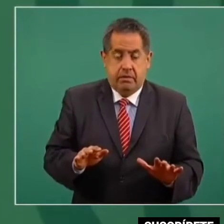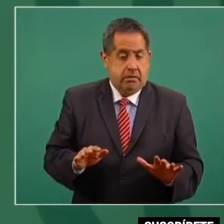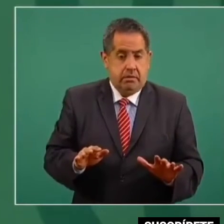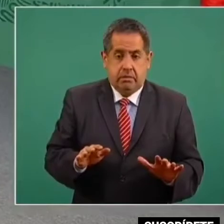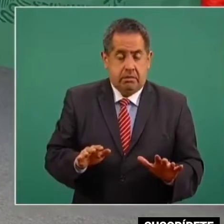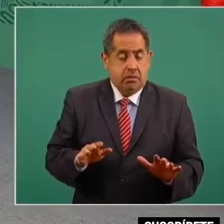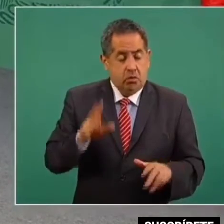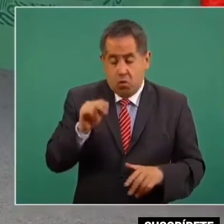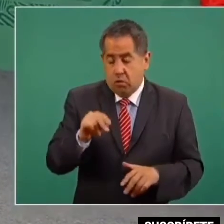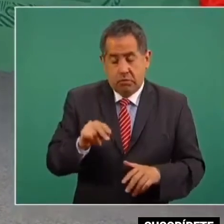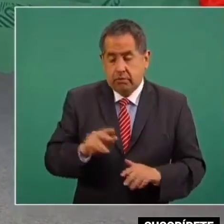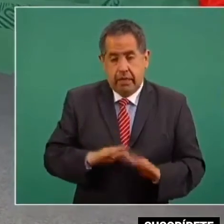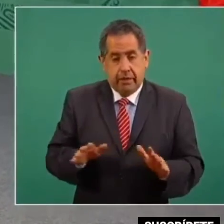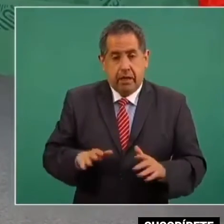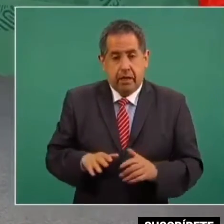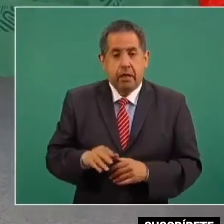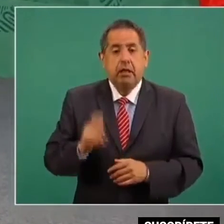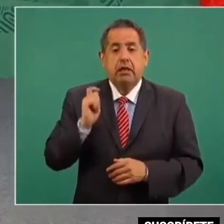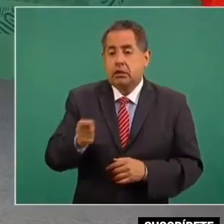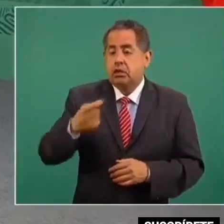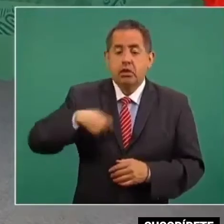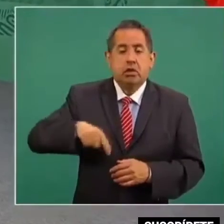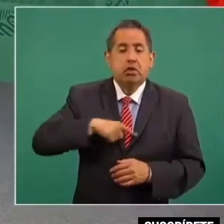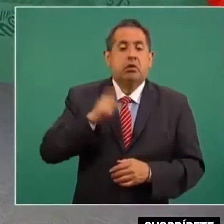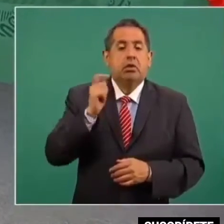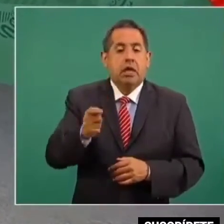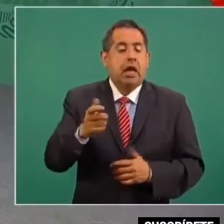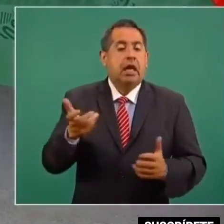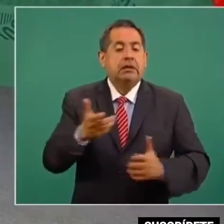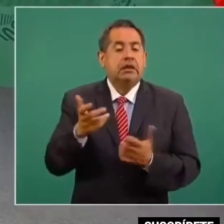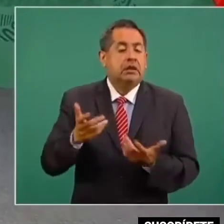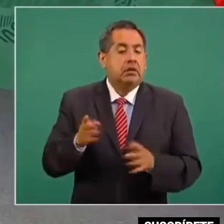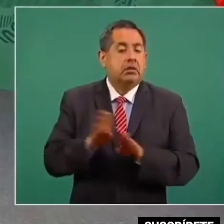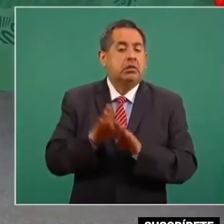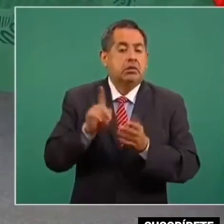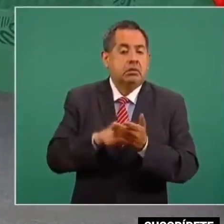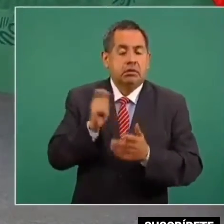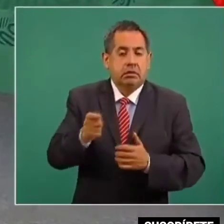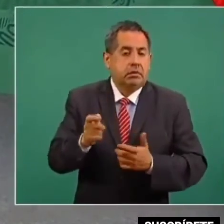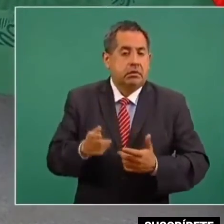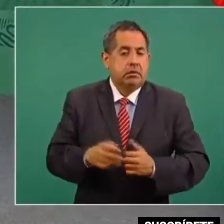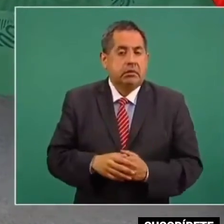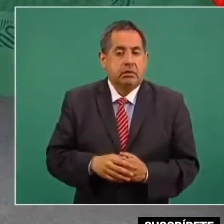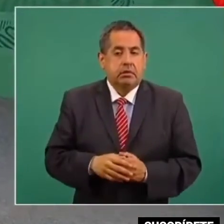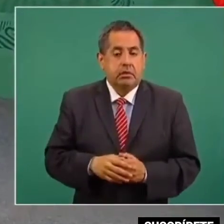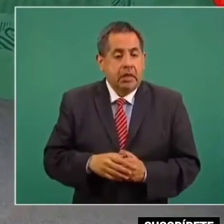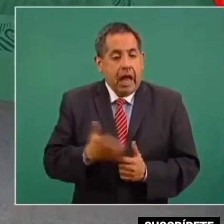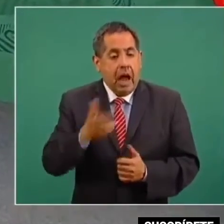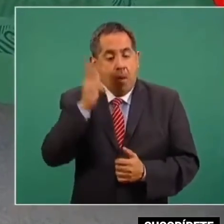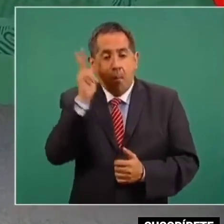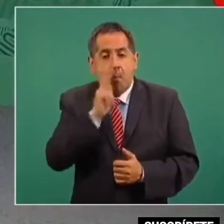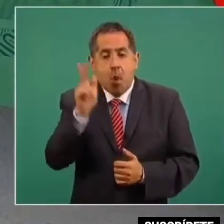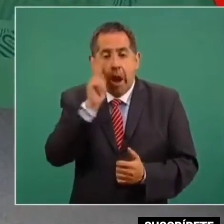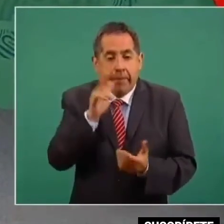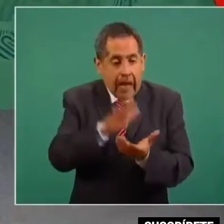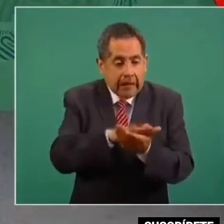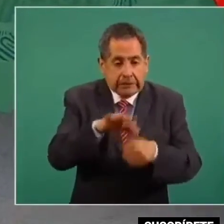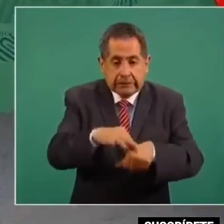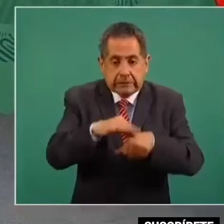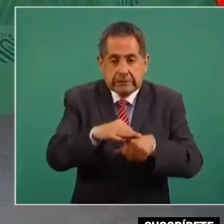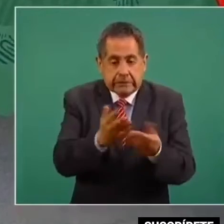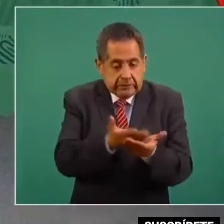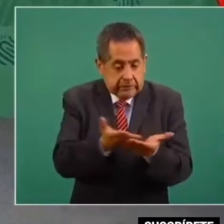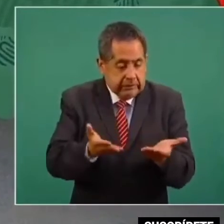Tenemos que actuar a partir de hechos, de pruebas,